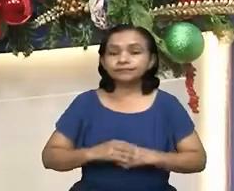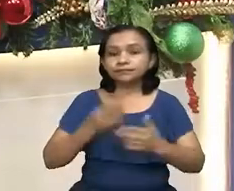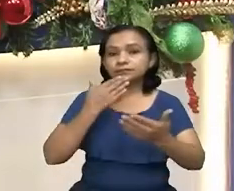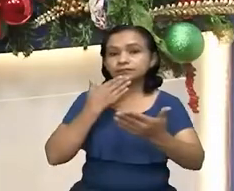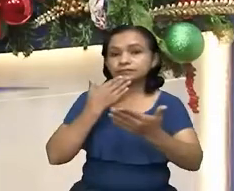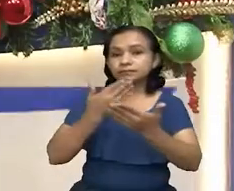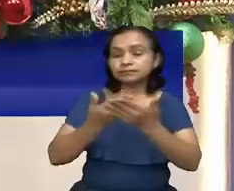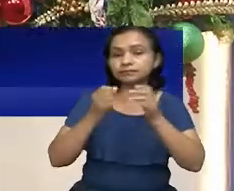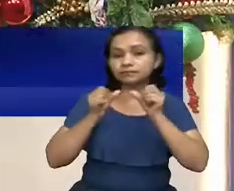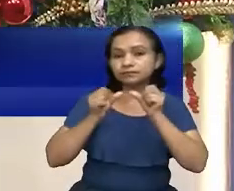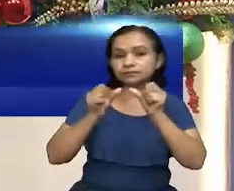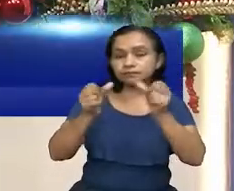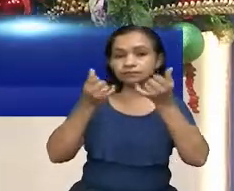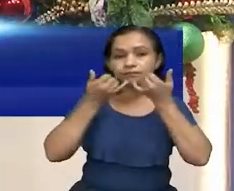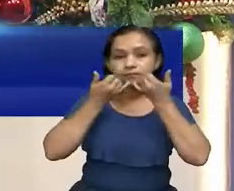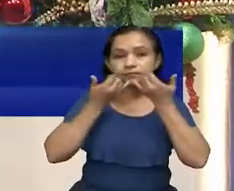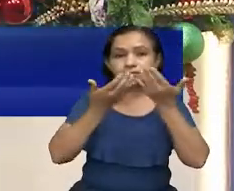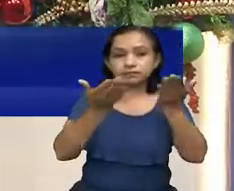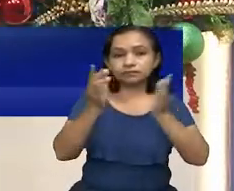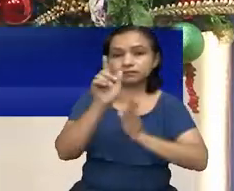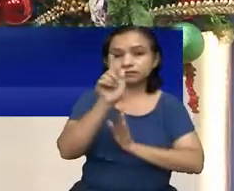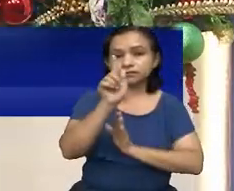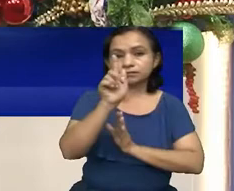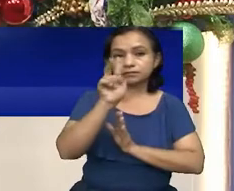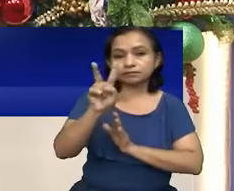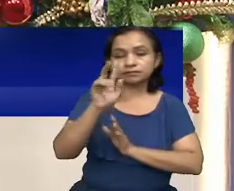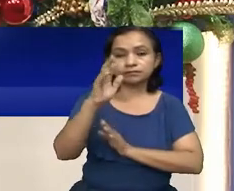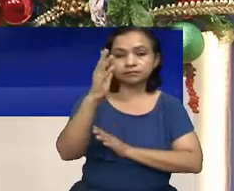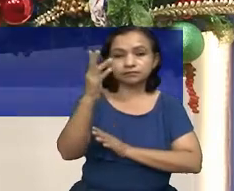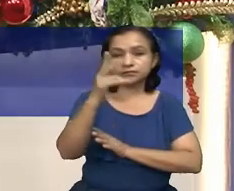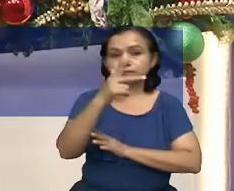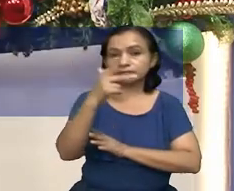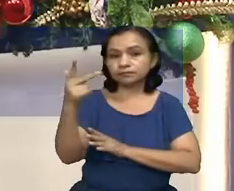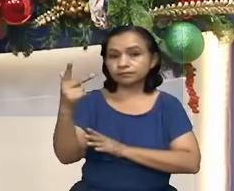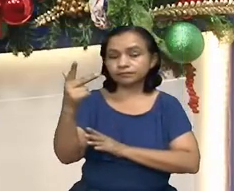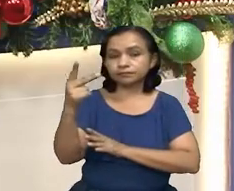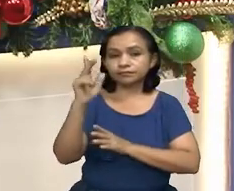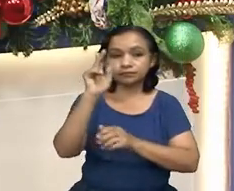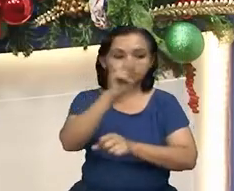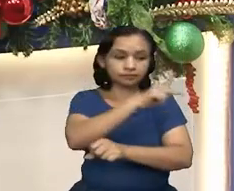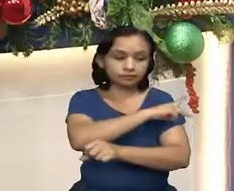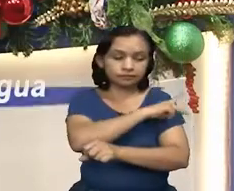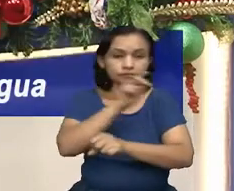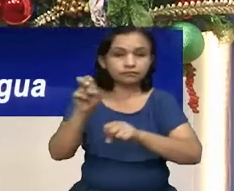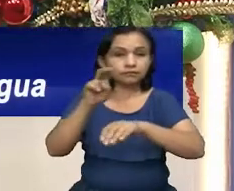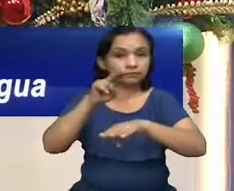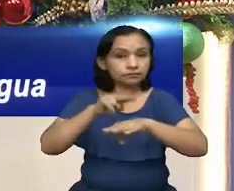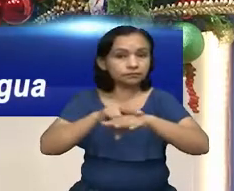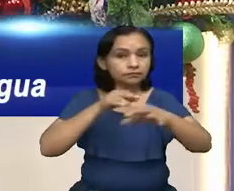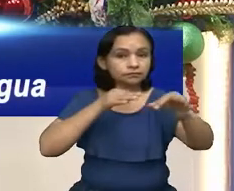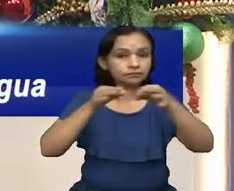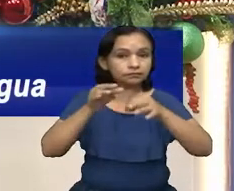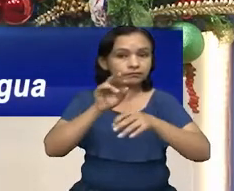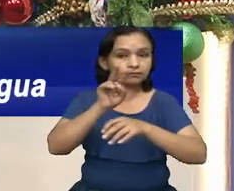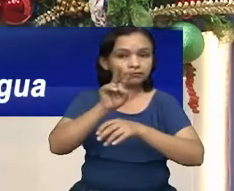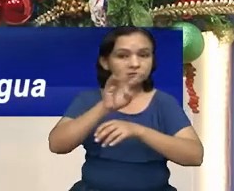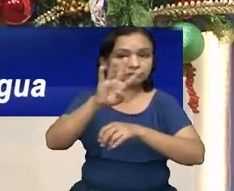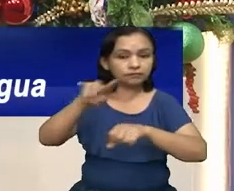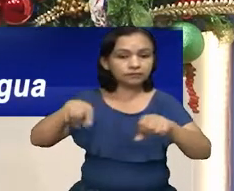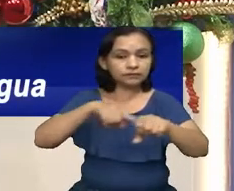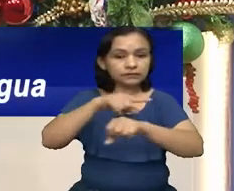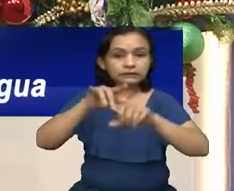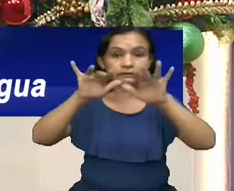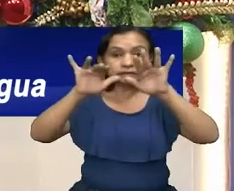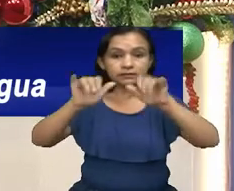gracias por continuar informándose en Canal 98, tu canal parlamentario. La Policía Nacional esclareció en menos de 24 horas el